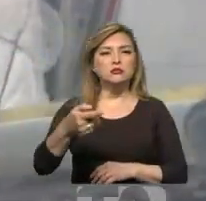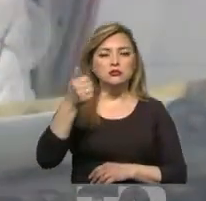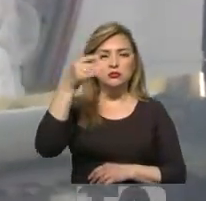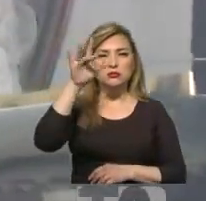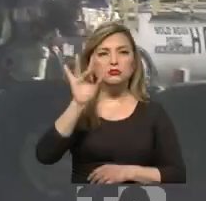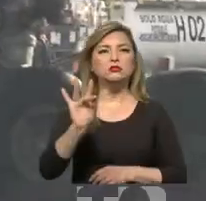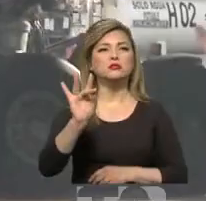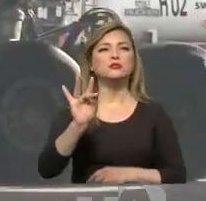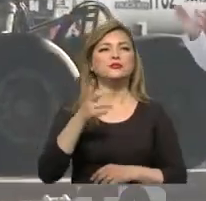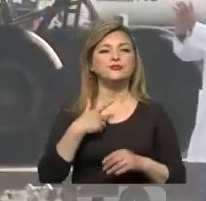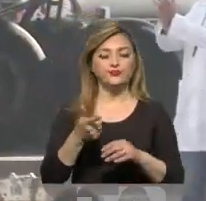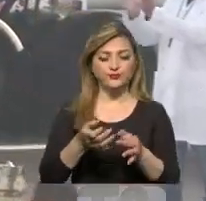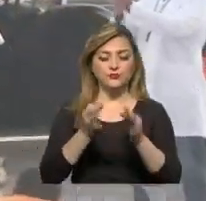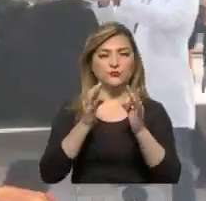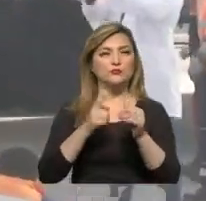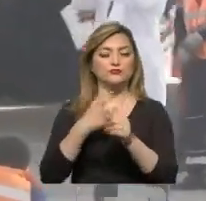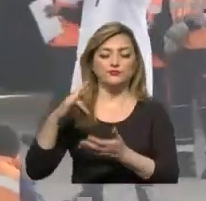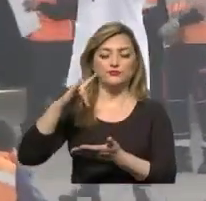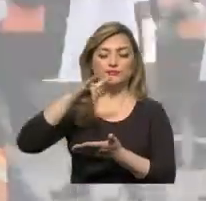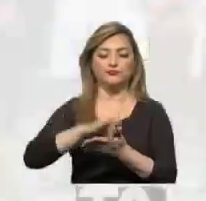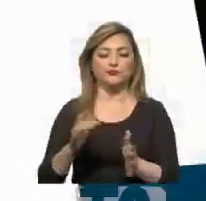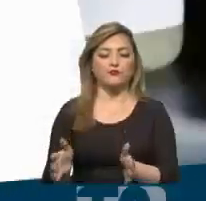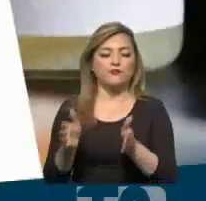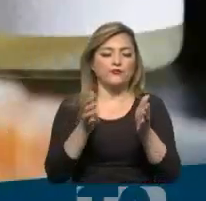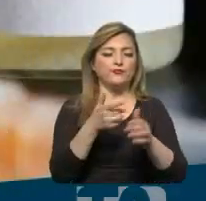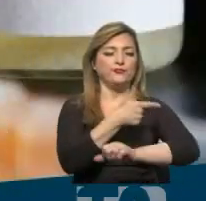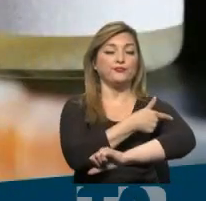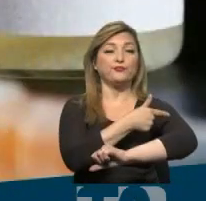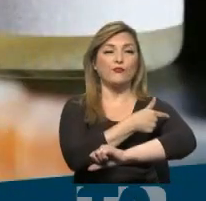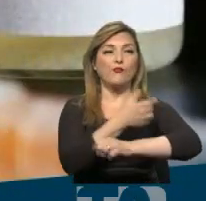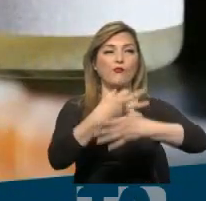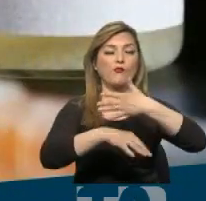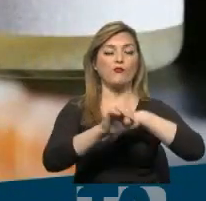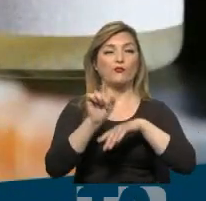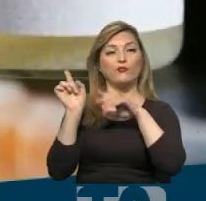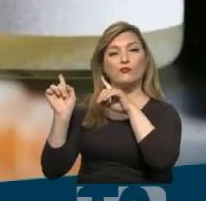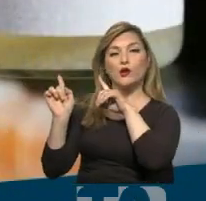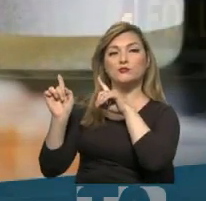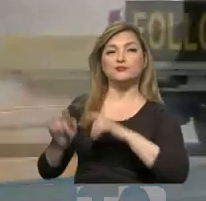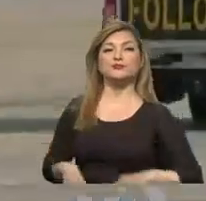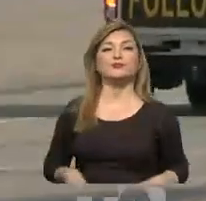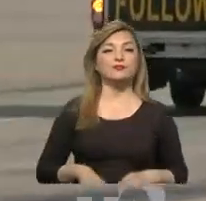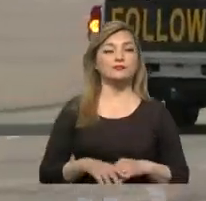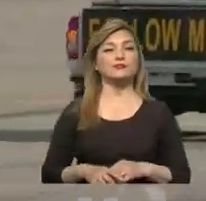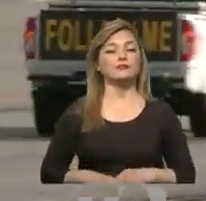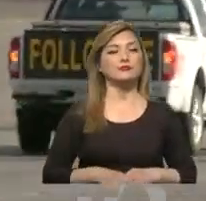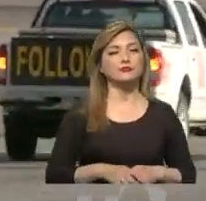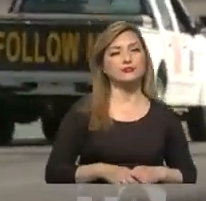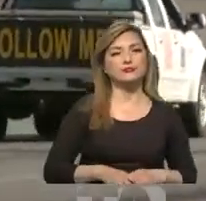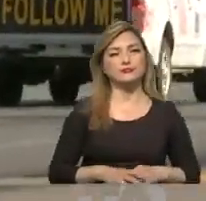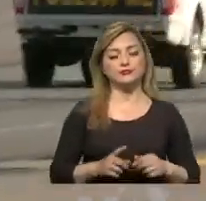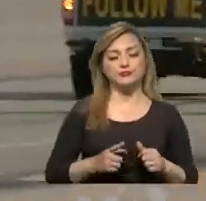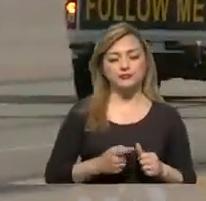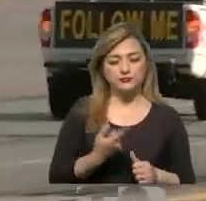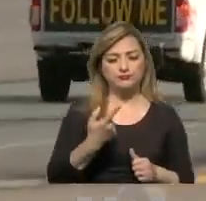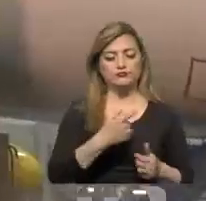de febrero llegue el segundo cargamento de vacunas que comprendería 16.300 dosis. Si sumamos la primera entrega